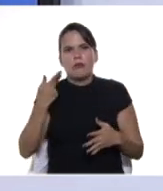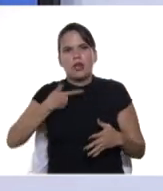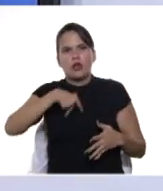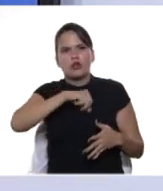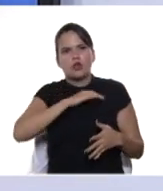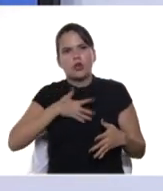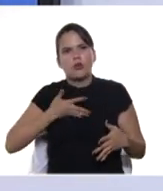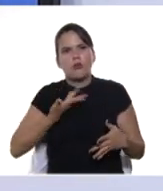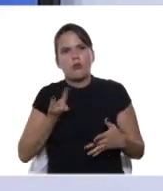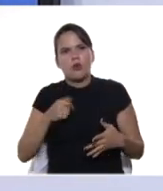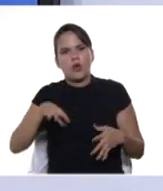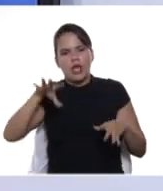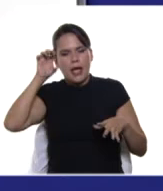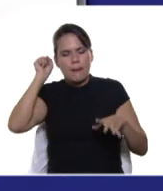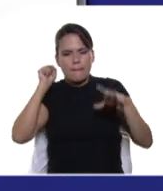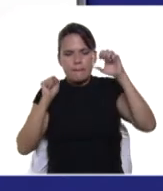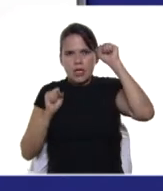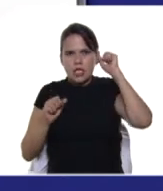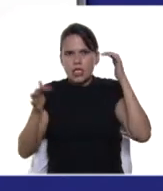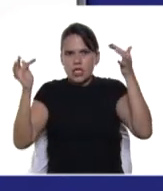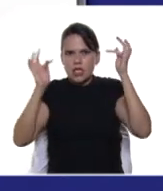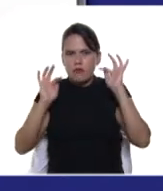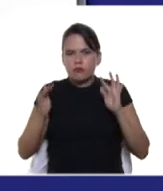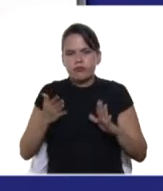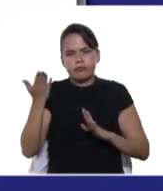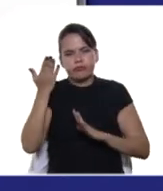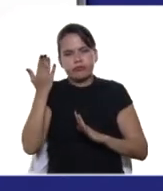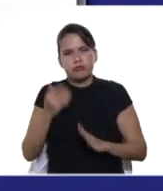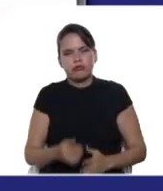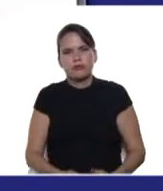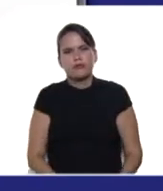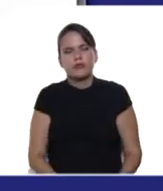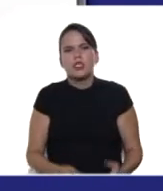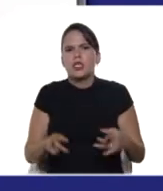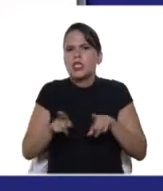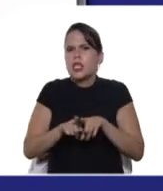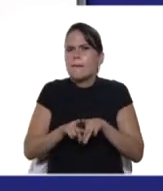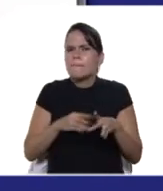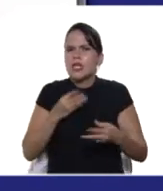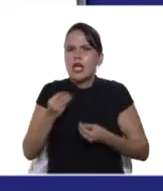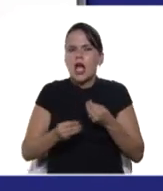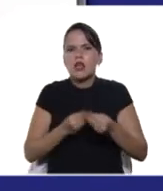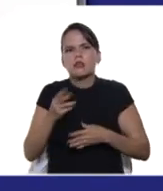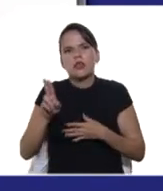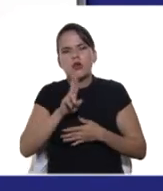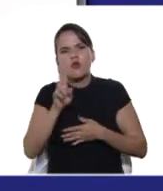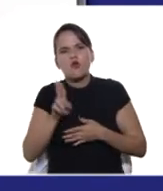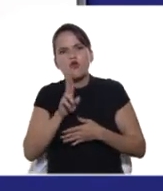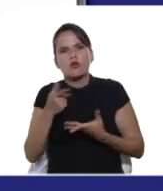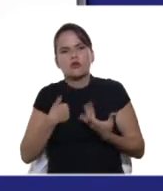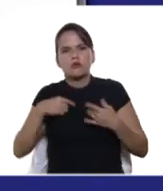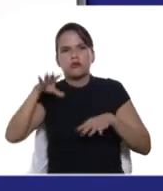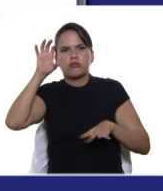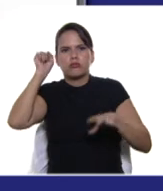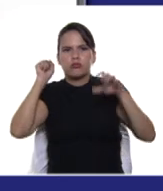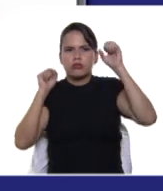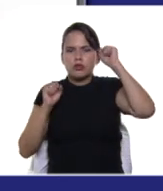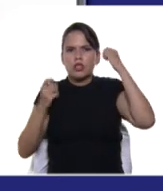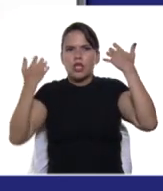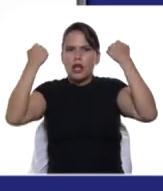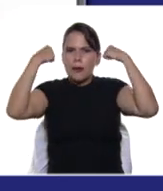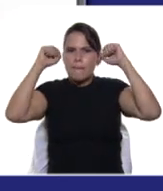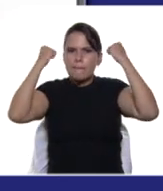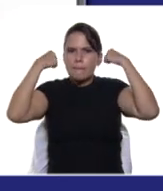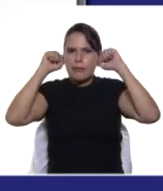poder adquirir ese aprendizaje de manera significativa. Y también hacer uso de ese aprendizaje desde la